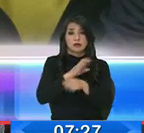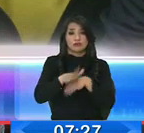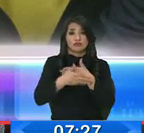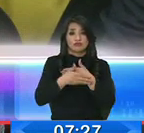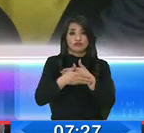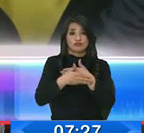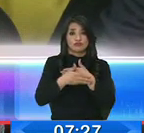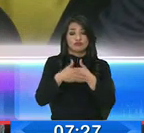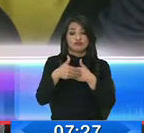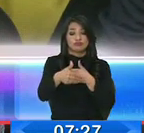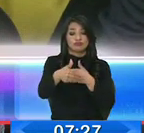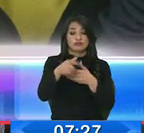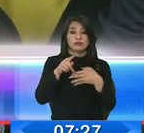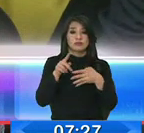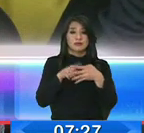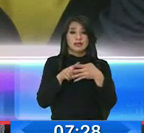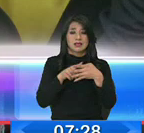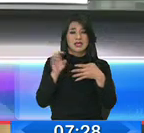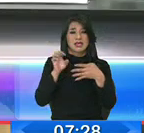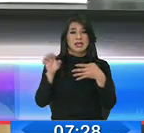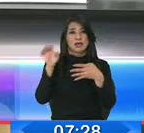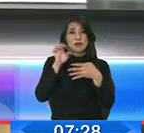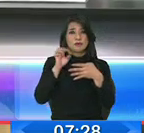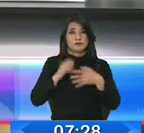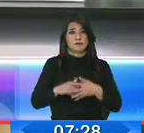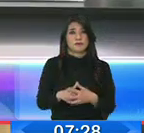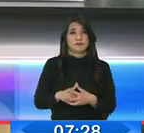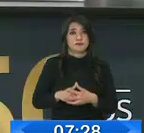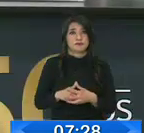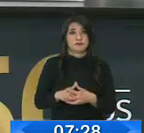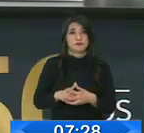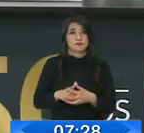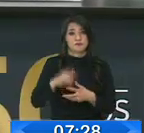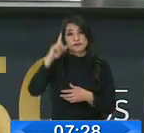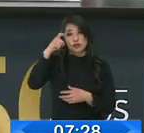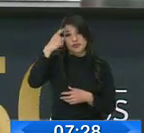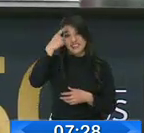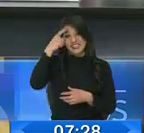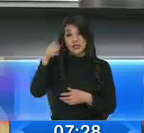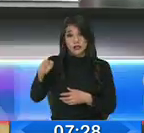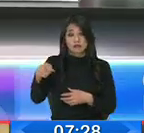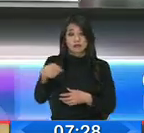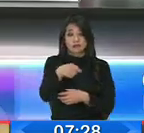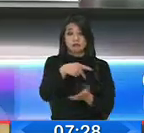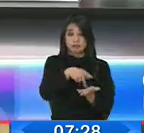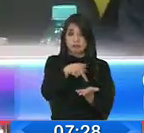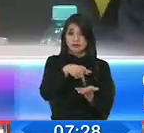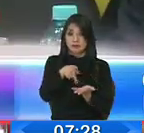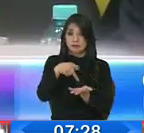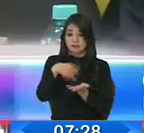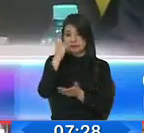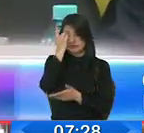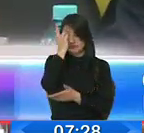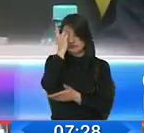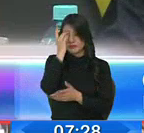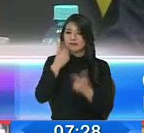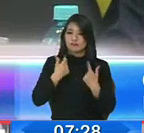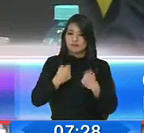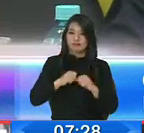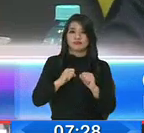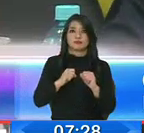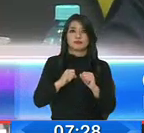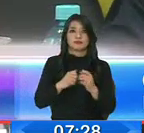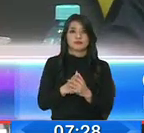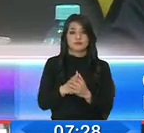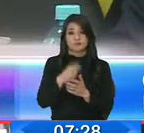durante los primeros meses del próximo año. Con esto se estima que el gobierno central se ponga al día con las prefecturas del país. La deuda